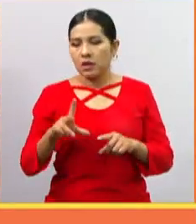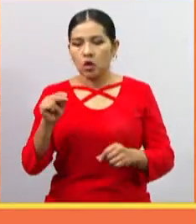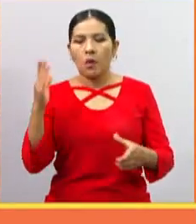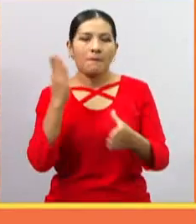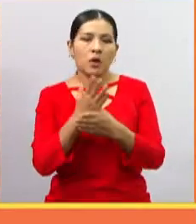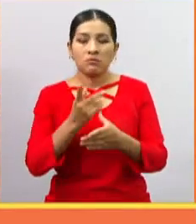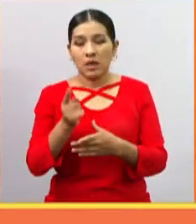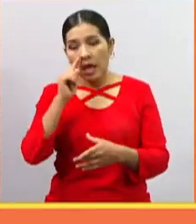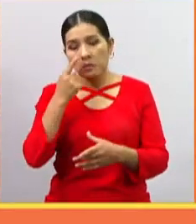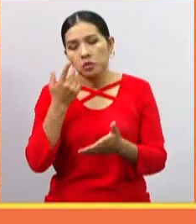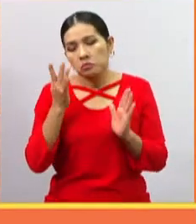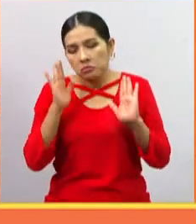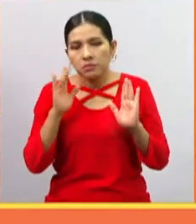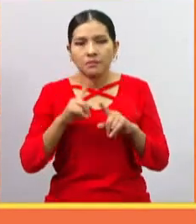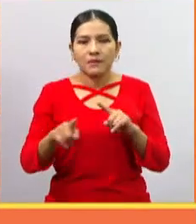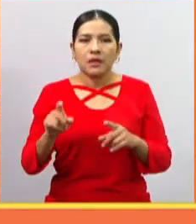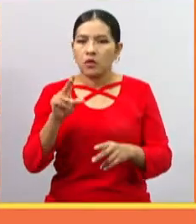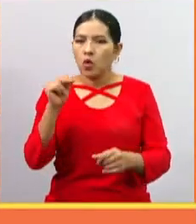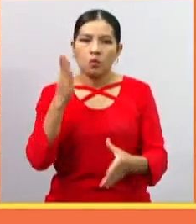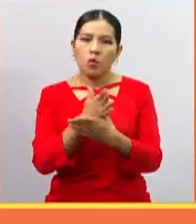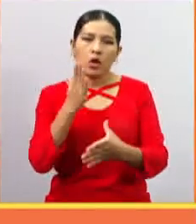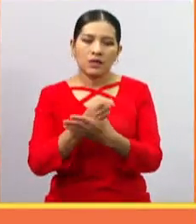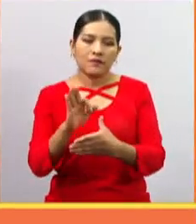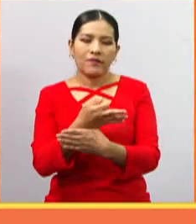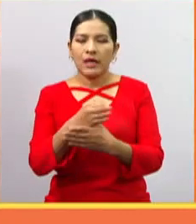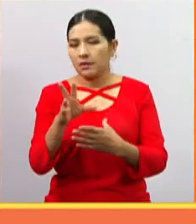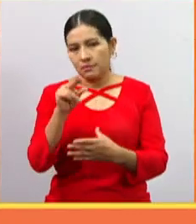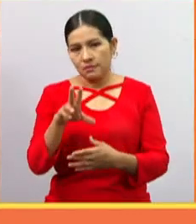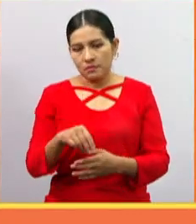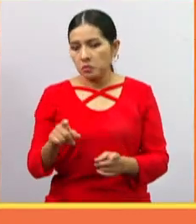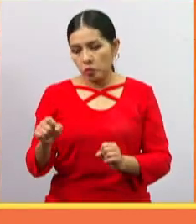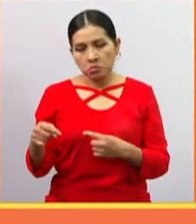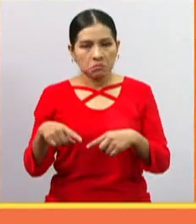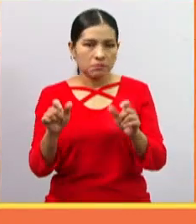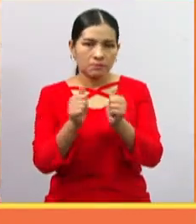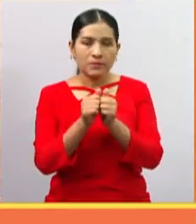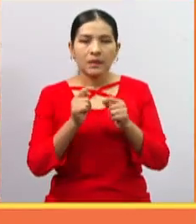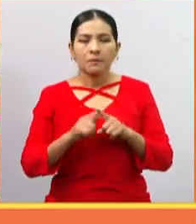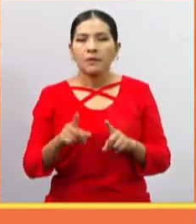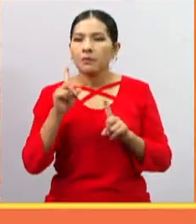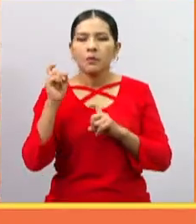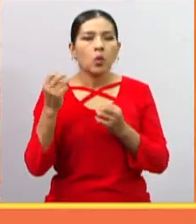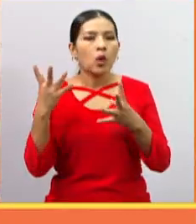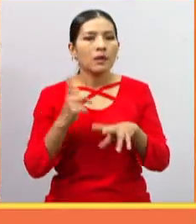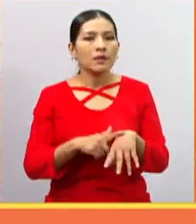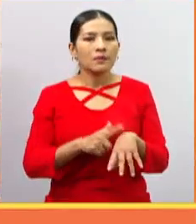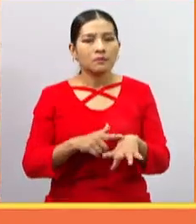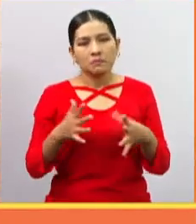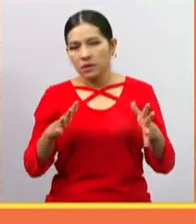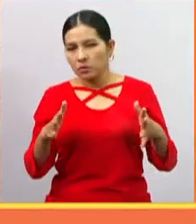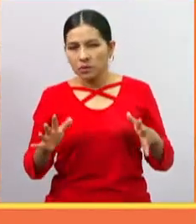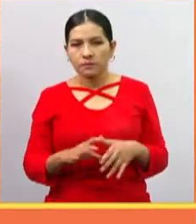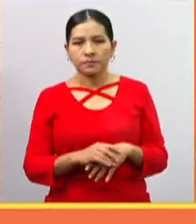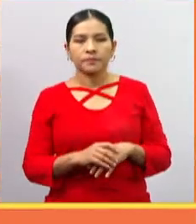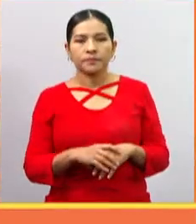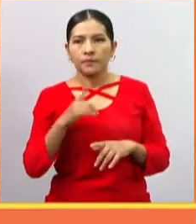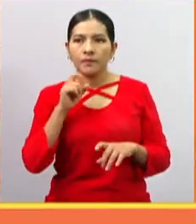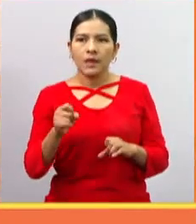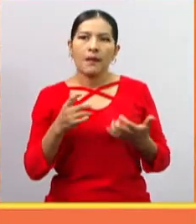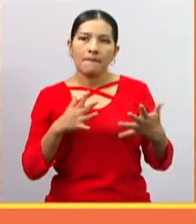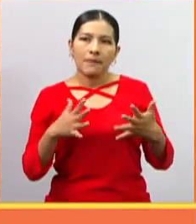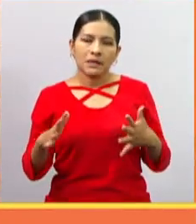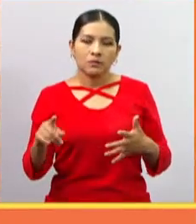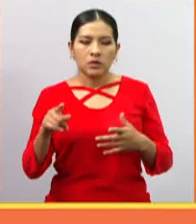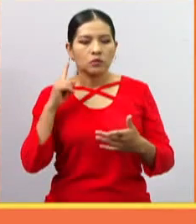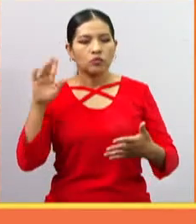molestar, está muy bien que vayan, está muy bien que vayan, ¿sí? ¿Cuánto dura el concierto aproximadamente? Aproximadamente